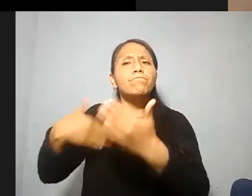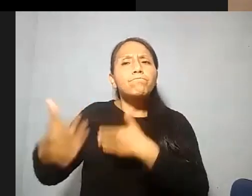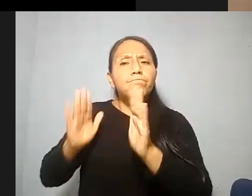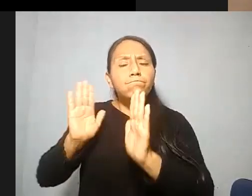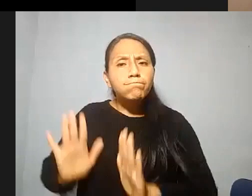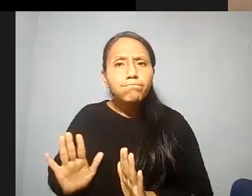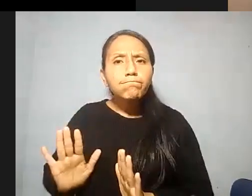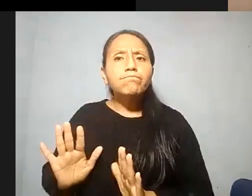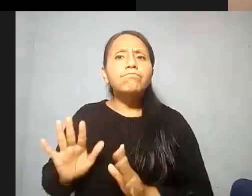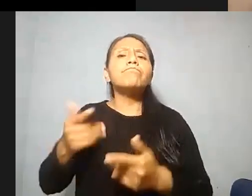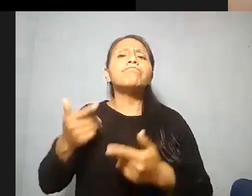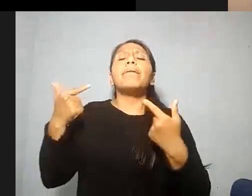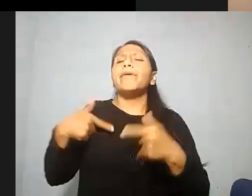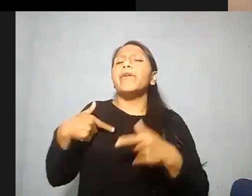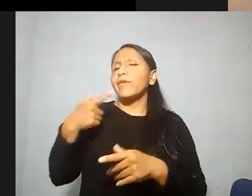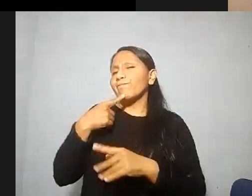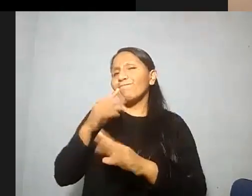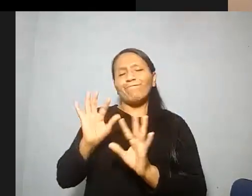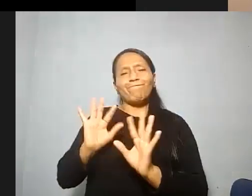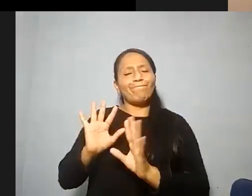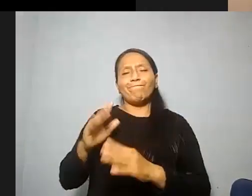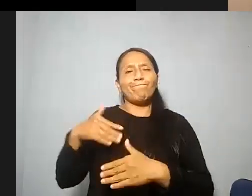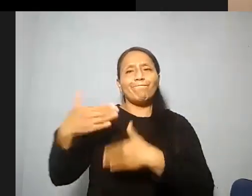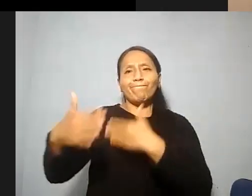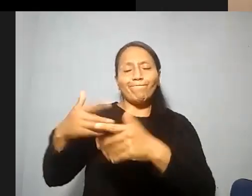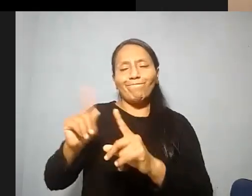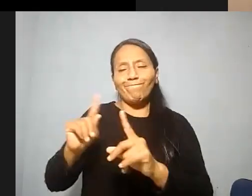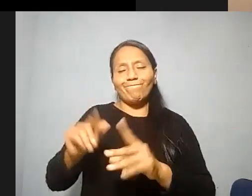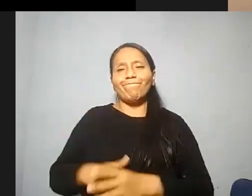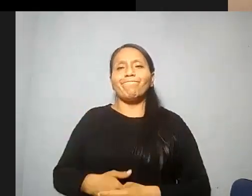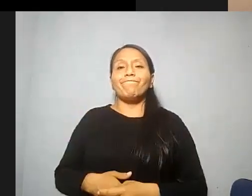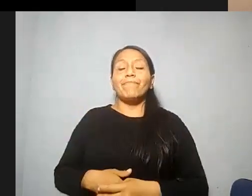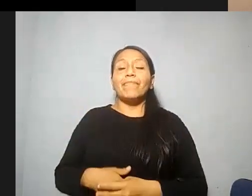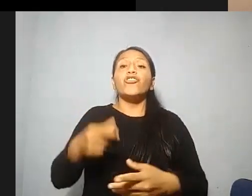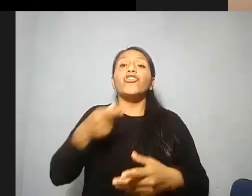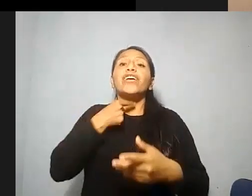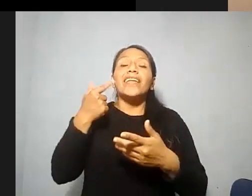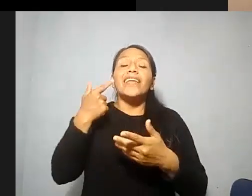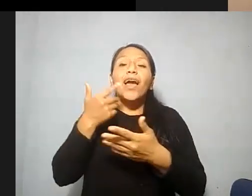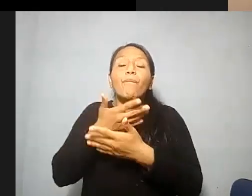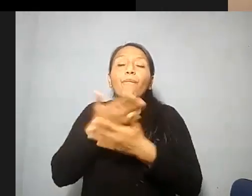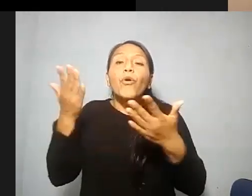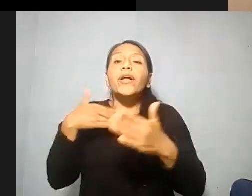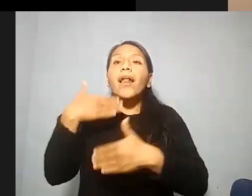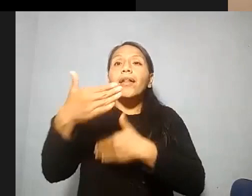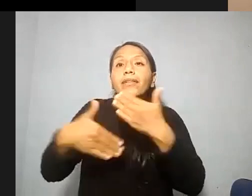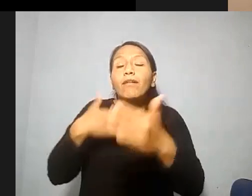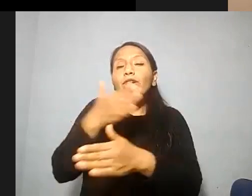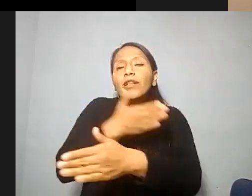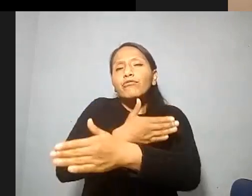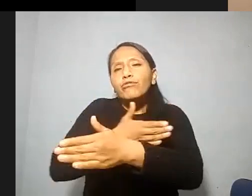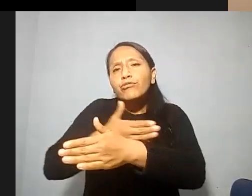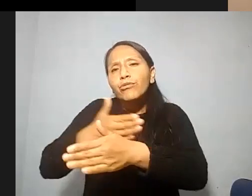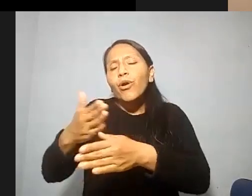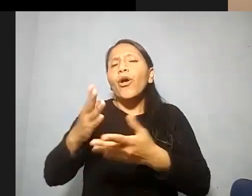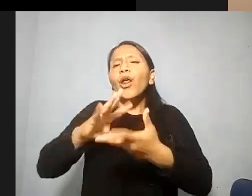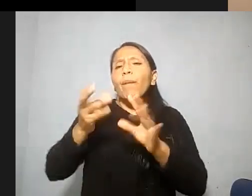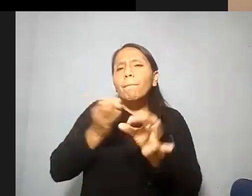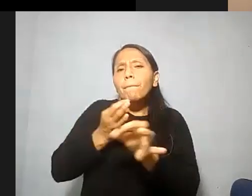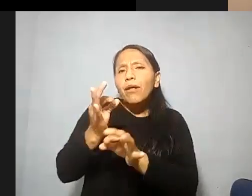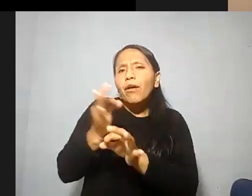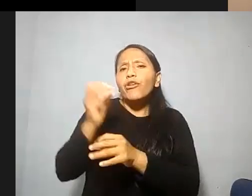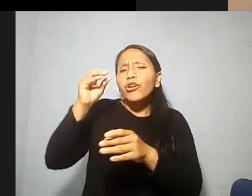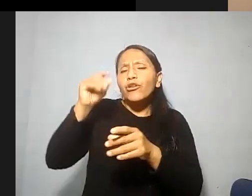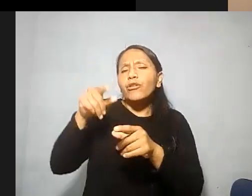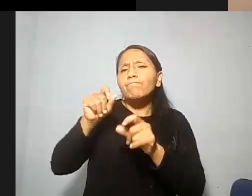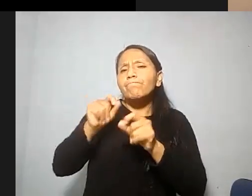realmente esto no ha tenido mayor fruto. Yo quería mostrarles este proceso y el proceso pedagógico que hemos hecho en Colombia, que